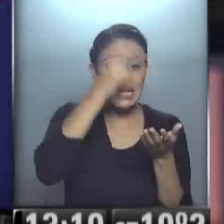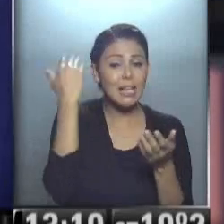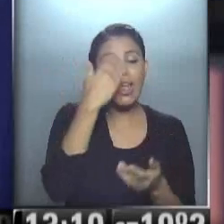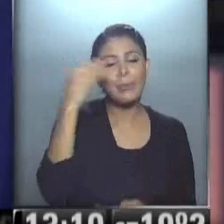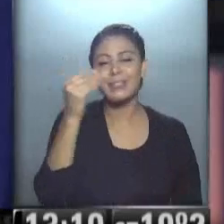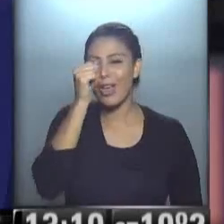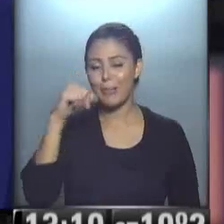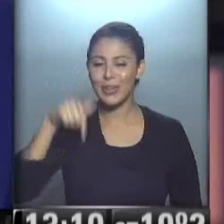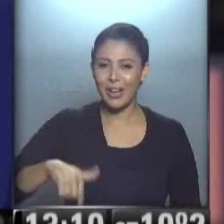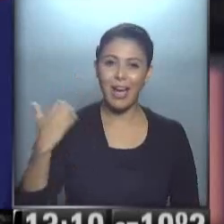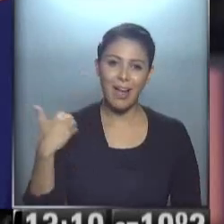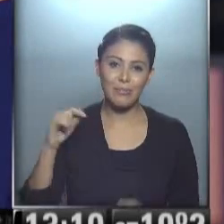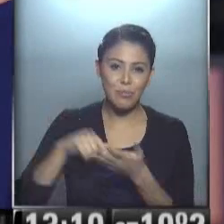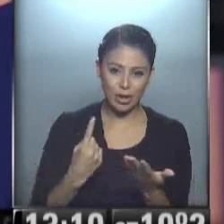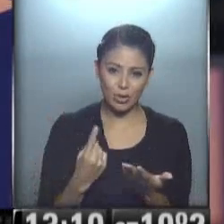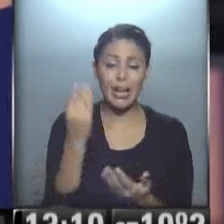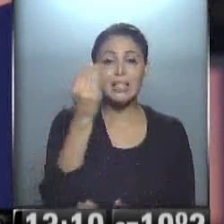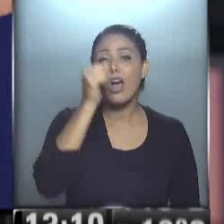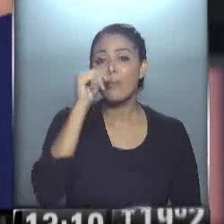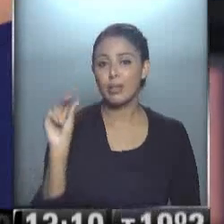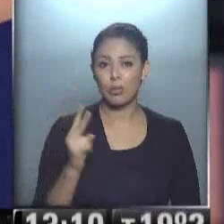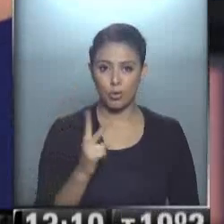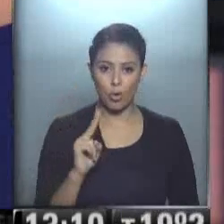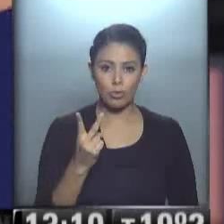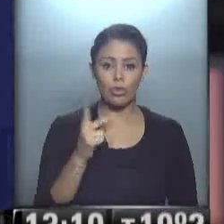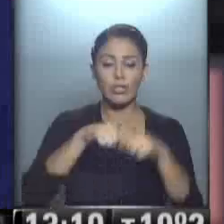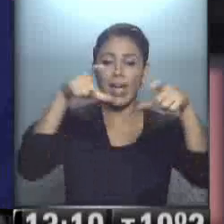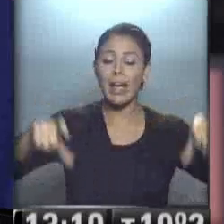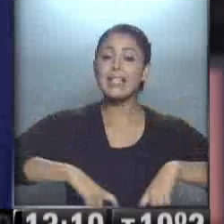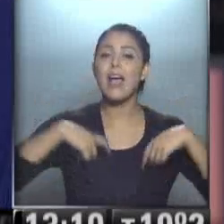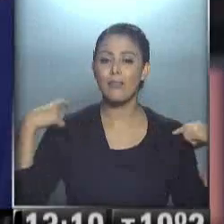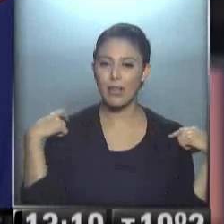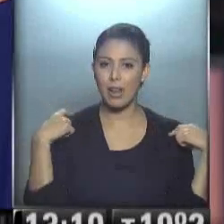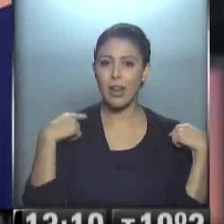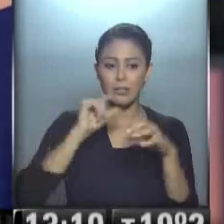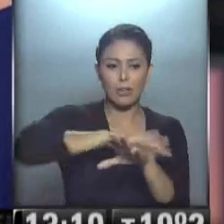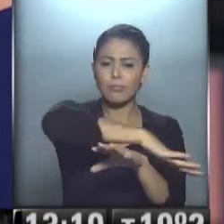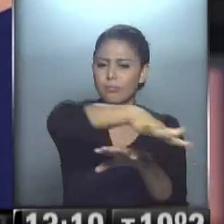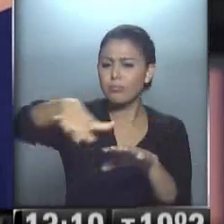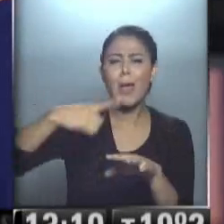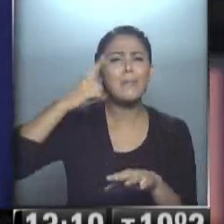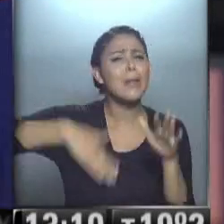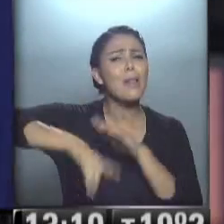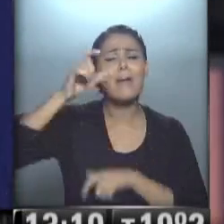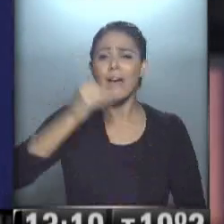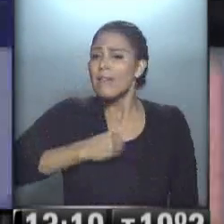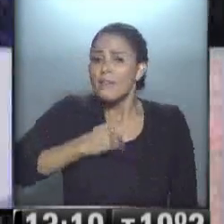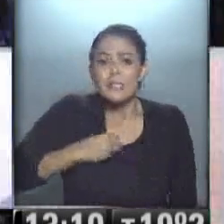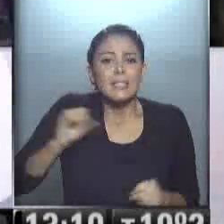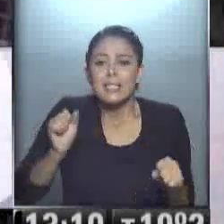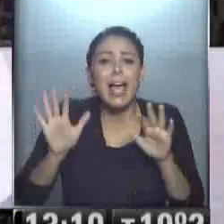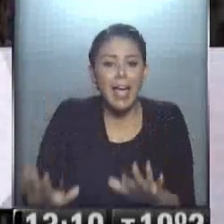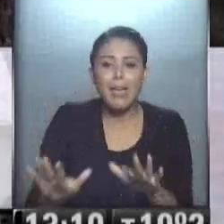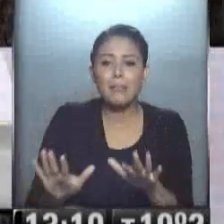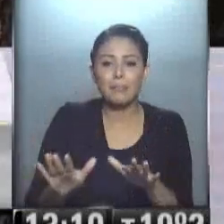fin de semana aquí en Buenos Aires, sábado y domingo. En el estadio de Vélez, alrededor del estadio, hay miles de fanáticas ya